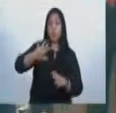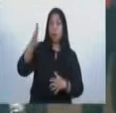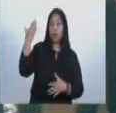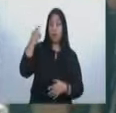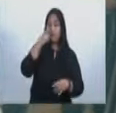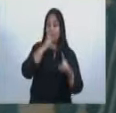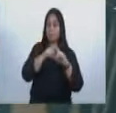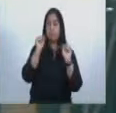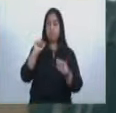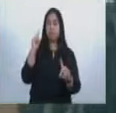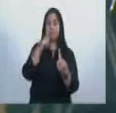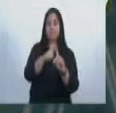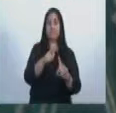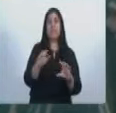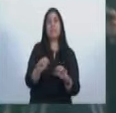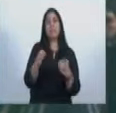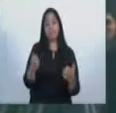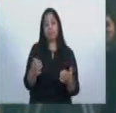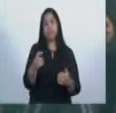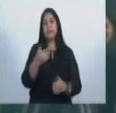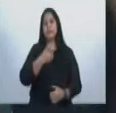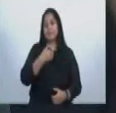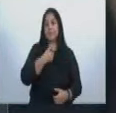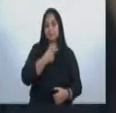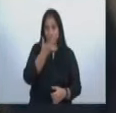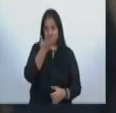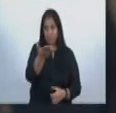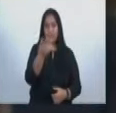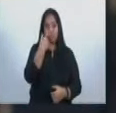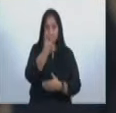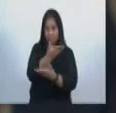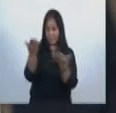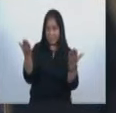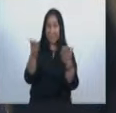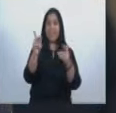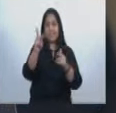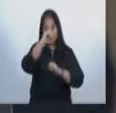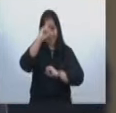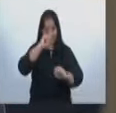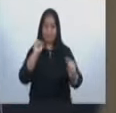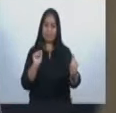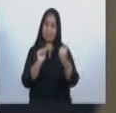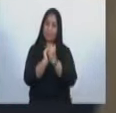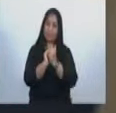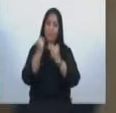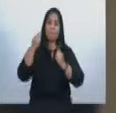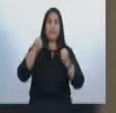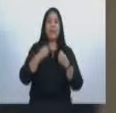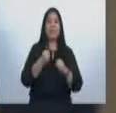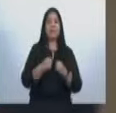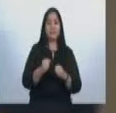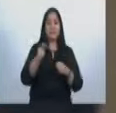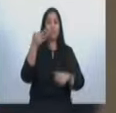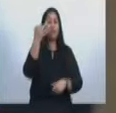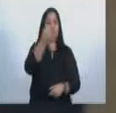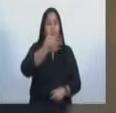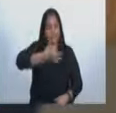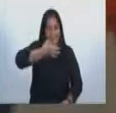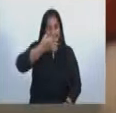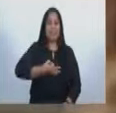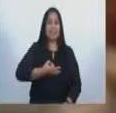lo vamos a lograr Así que contamos con ustedes y emos juntos para construir ese futuro